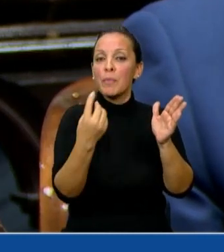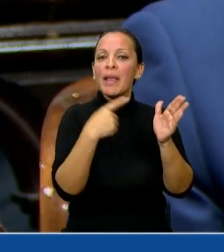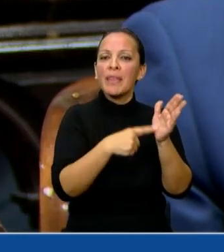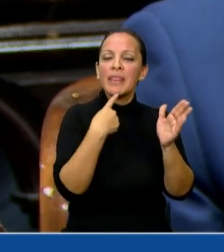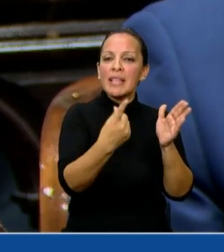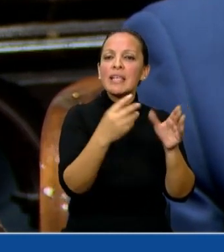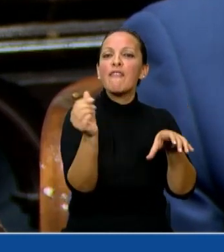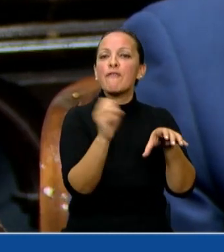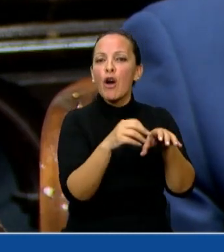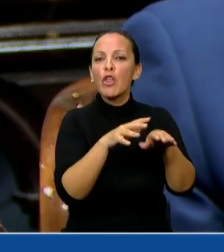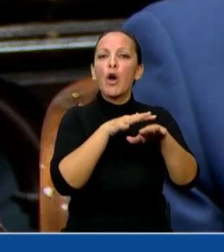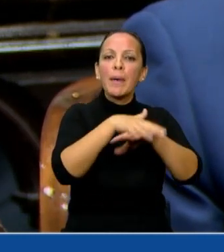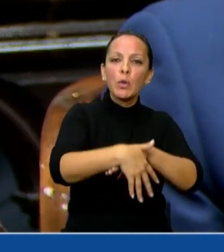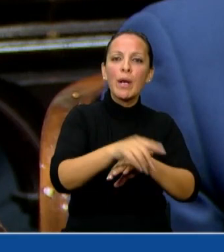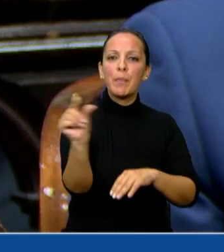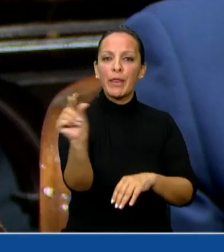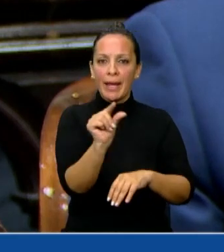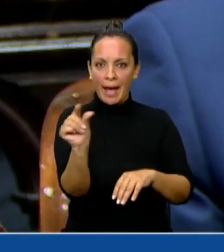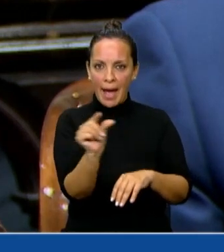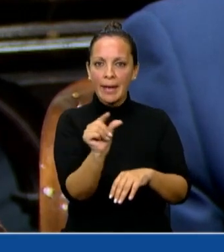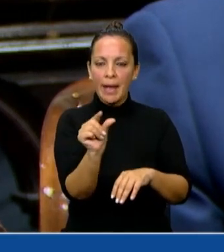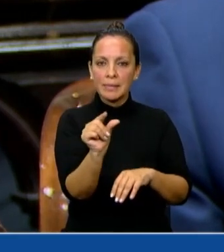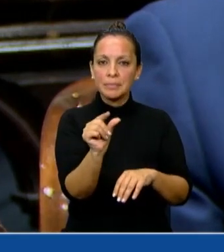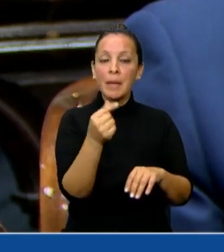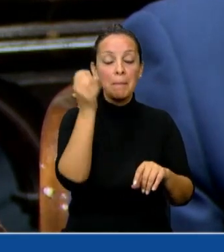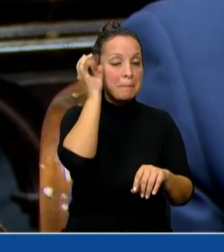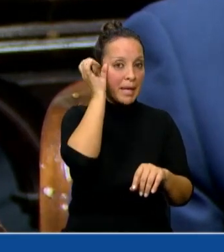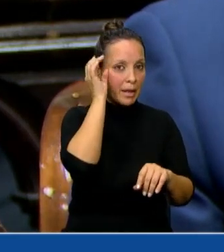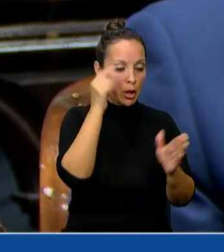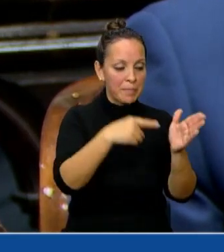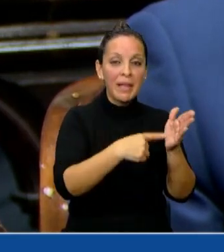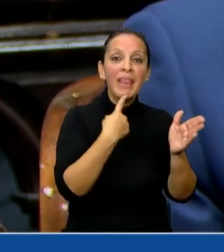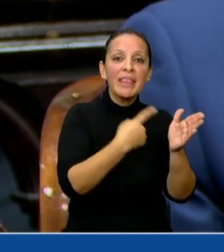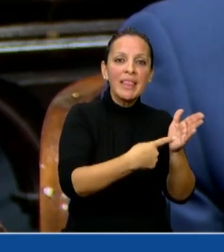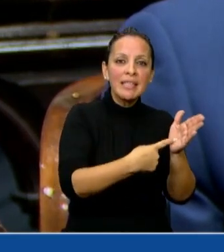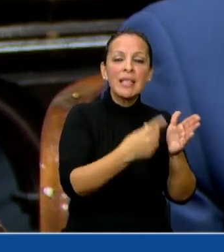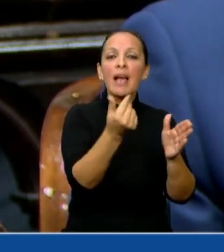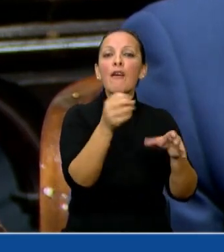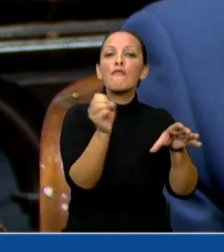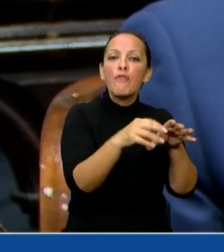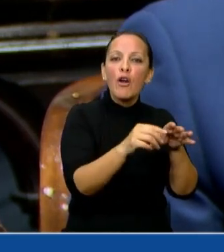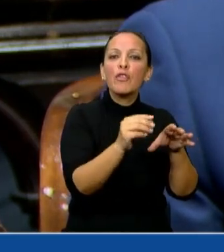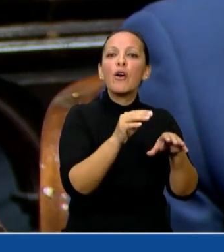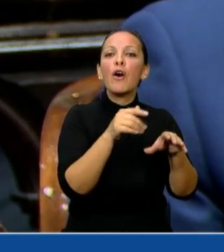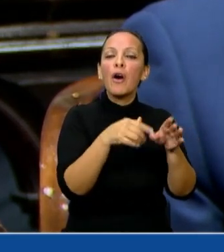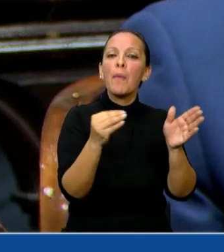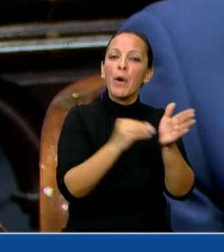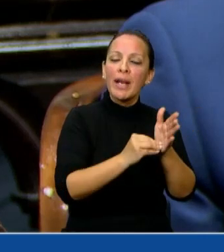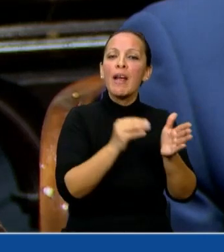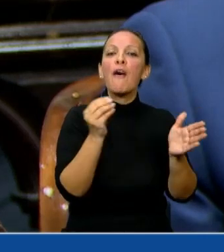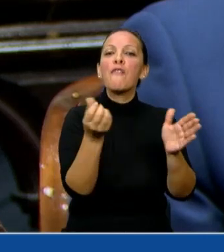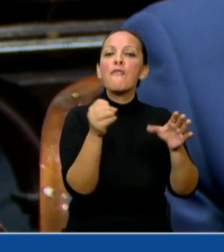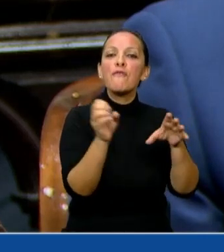cobertura hipotecaria, donde dice, fondo de cobertura hipotecaria, poner fondo fiduciario